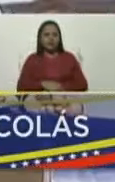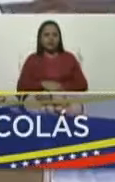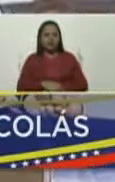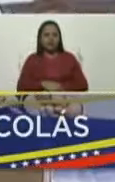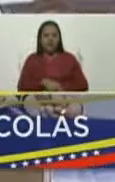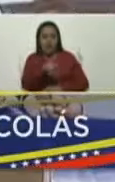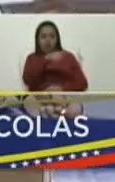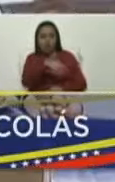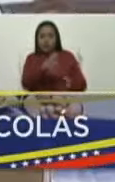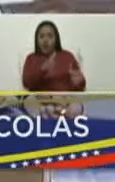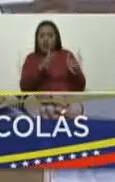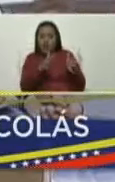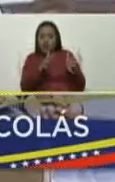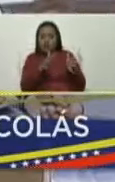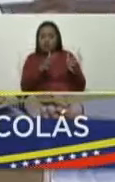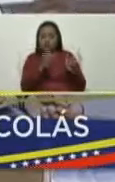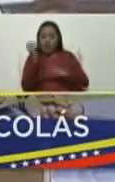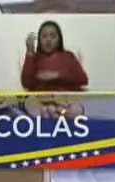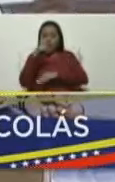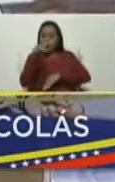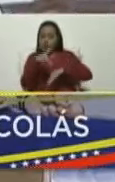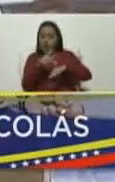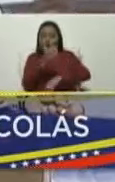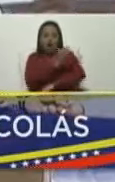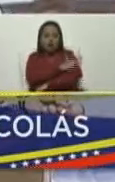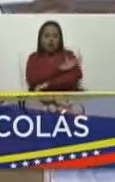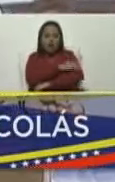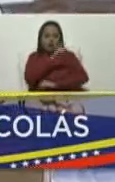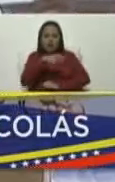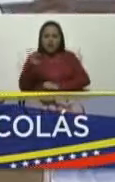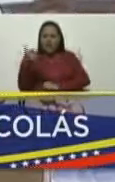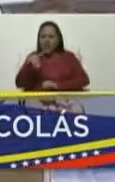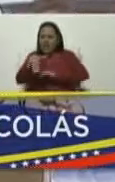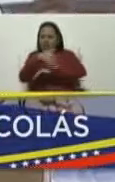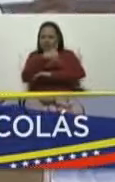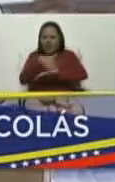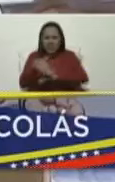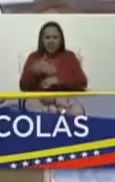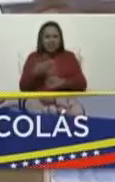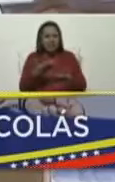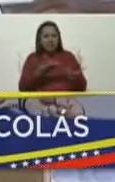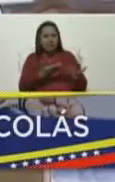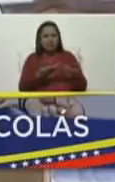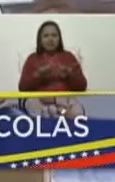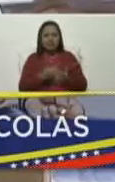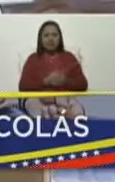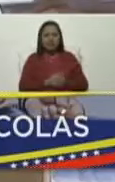ellos ganaron. La gente andaba en la calle